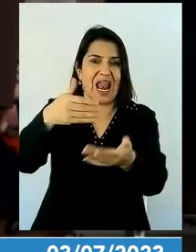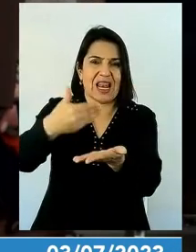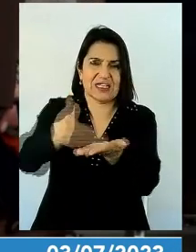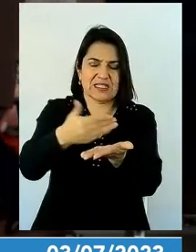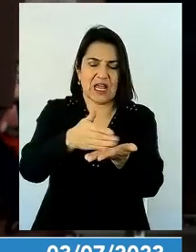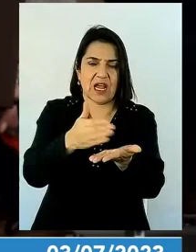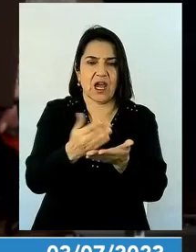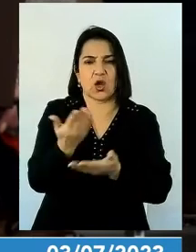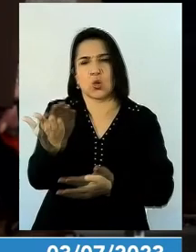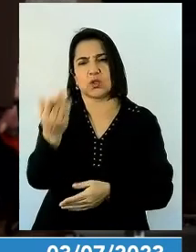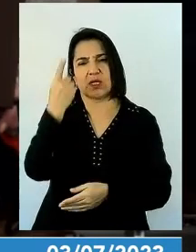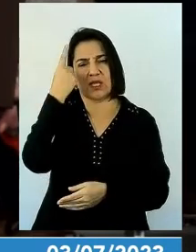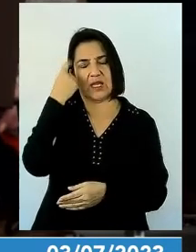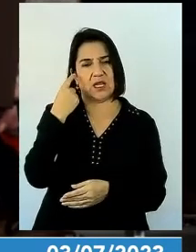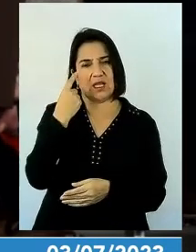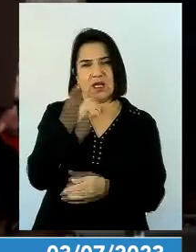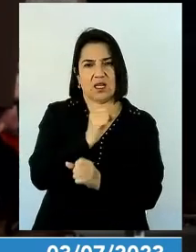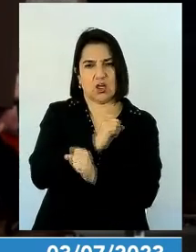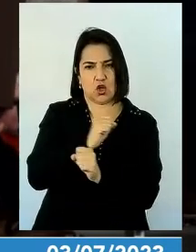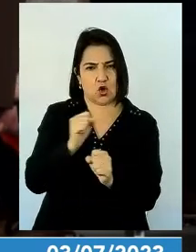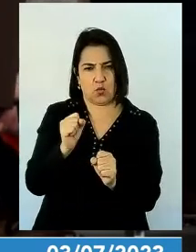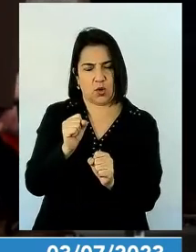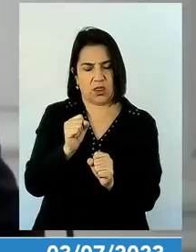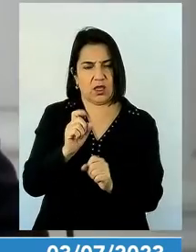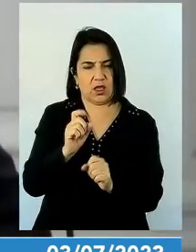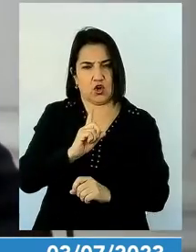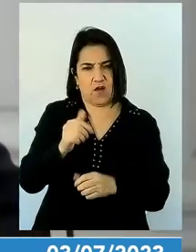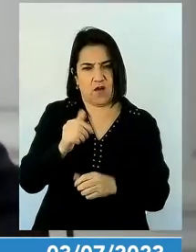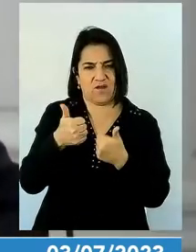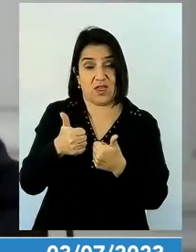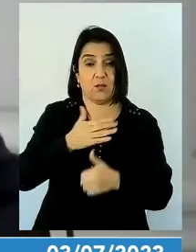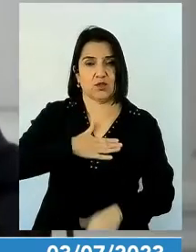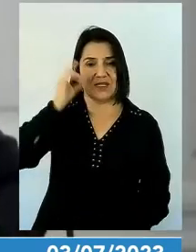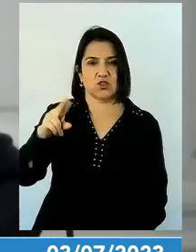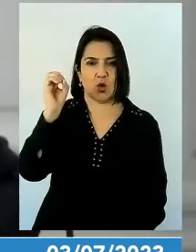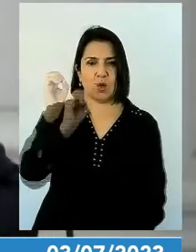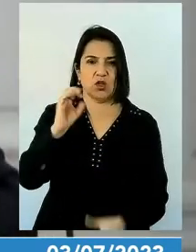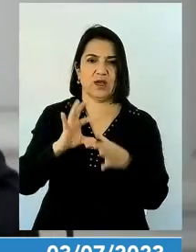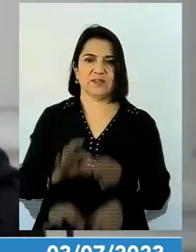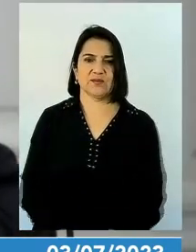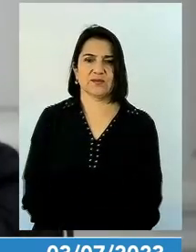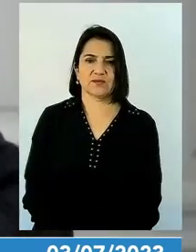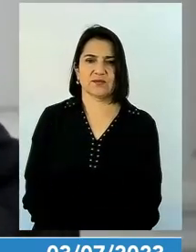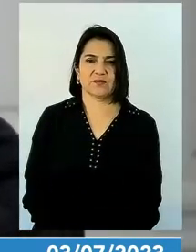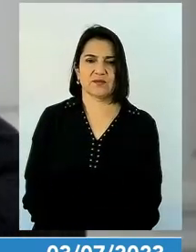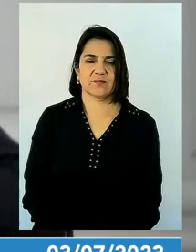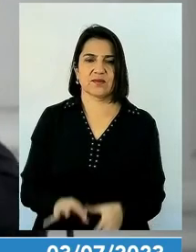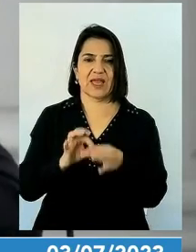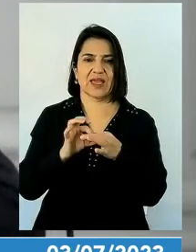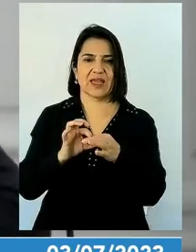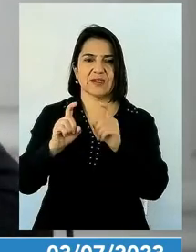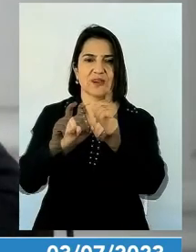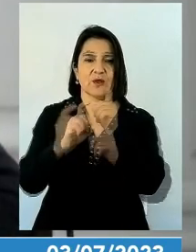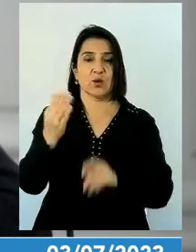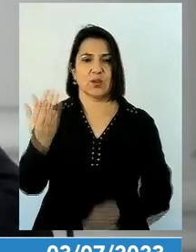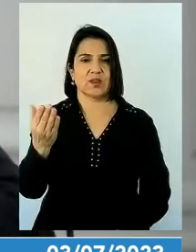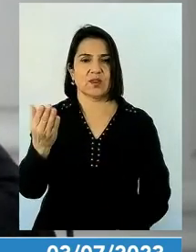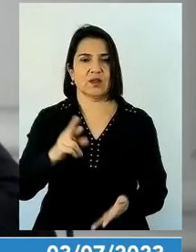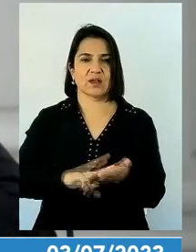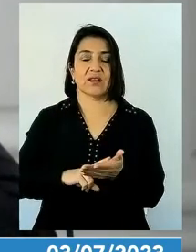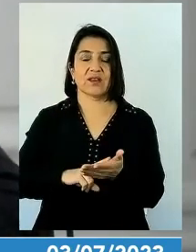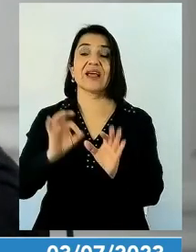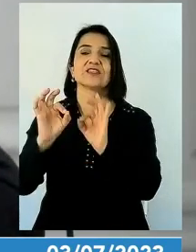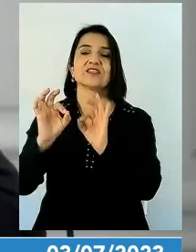saber su opinión al respecto. Muchas gracias. Gracias por tu pregunta. En realidad,